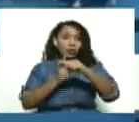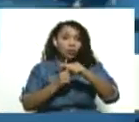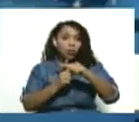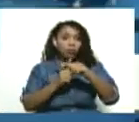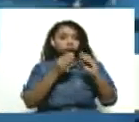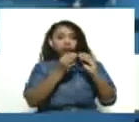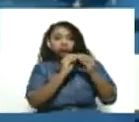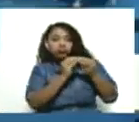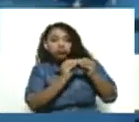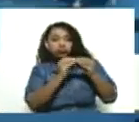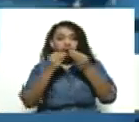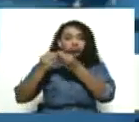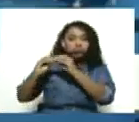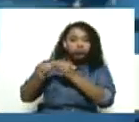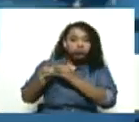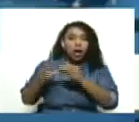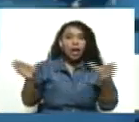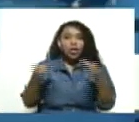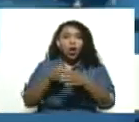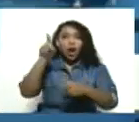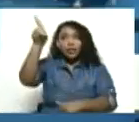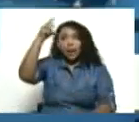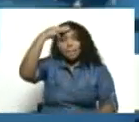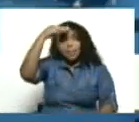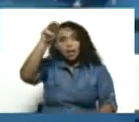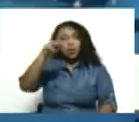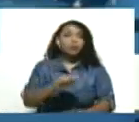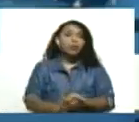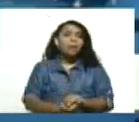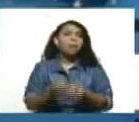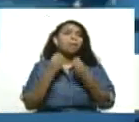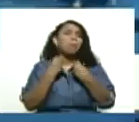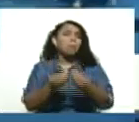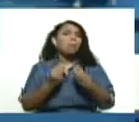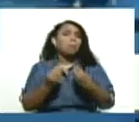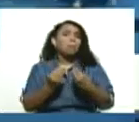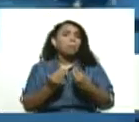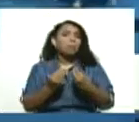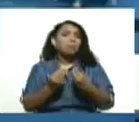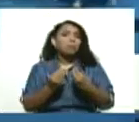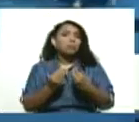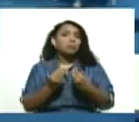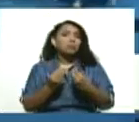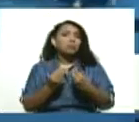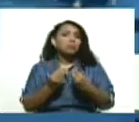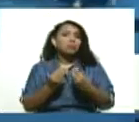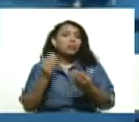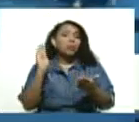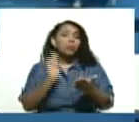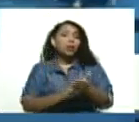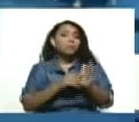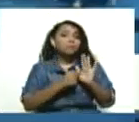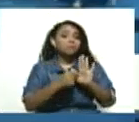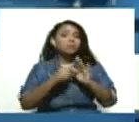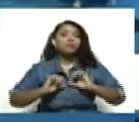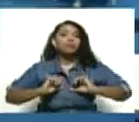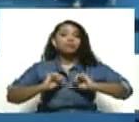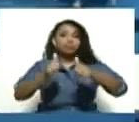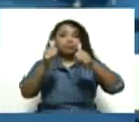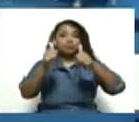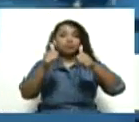grossobel desde una reunión en México para poner a andar la iniciativa